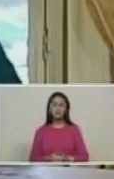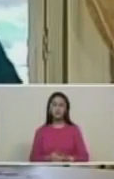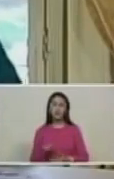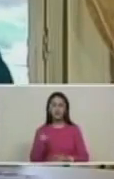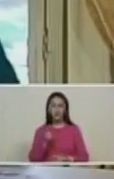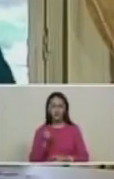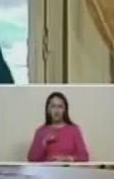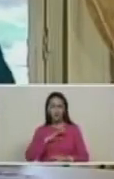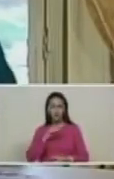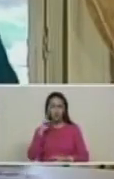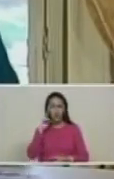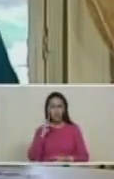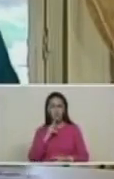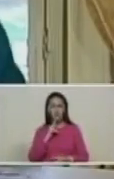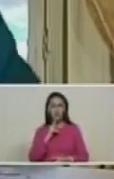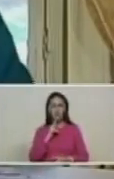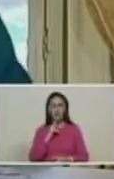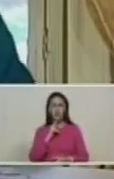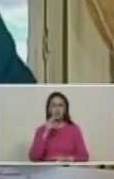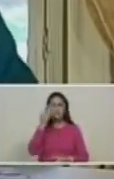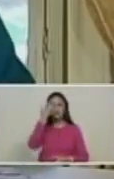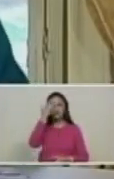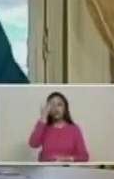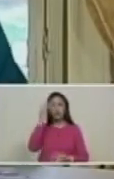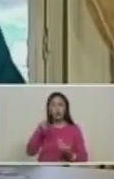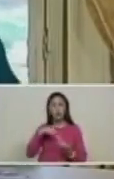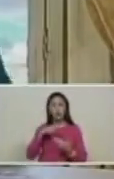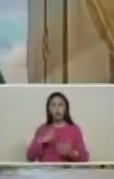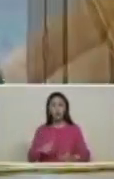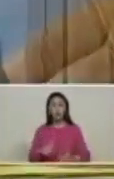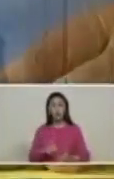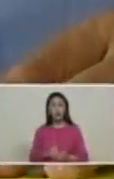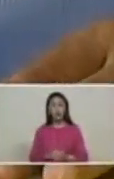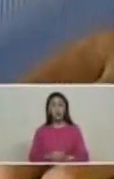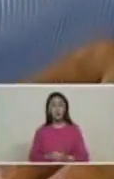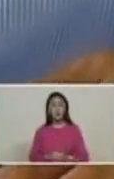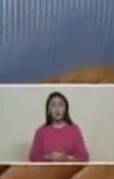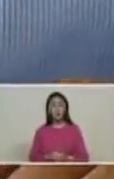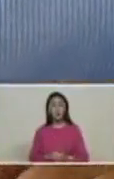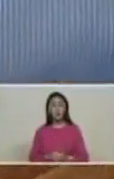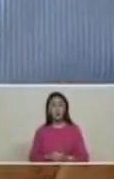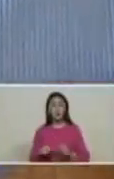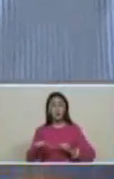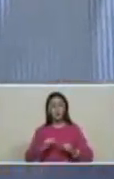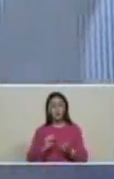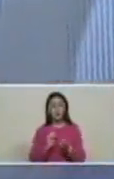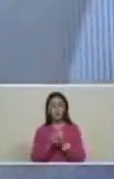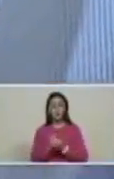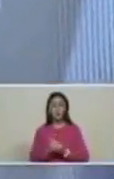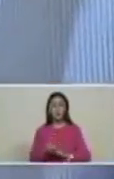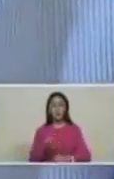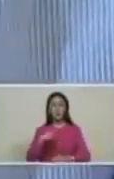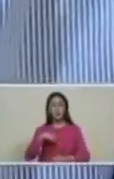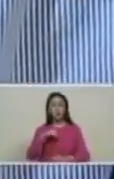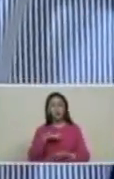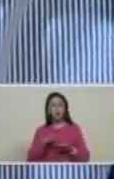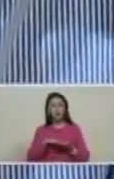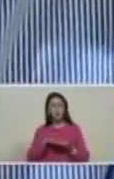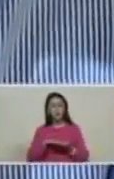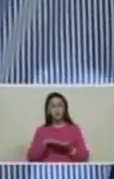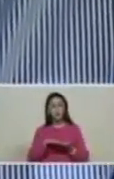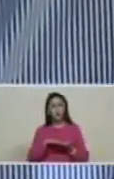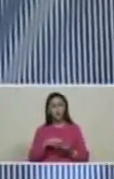venezolano, bolivariano, robinsoniano, revolucionario, latinoamericano, nos lleva a la acción transformadora. Nosotros resolvemos